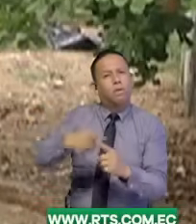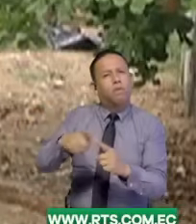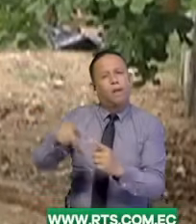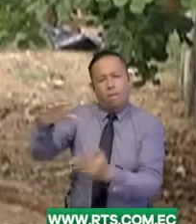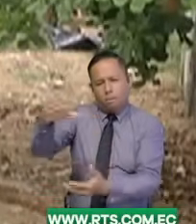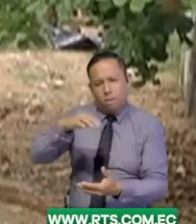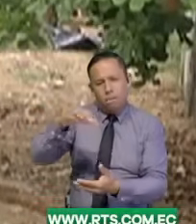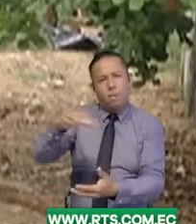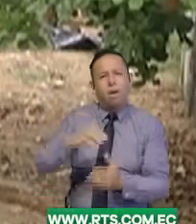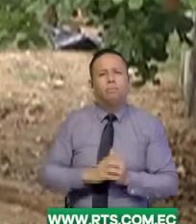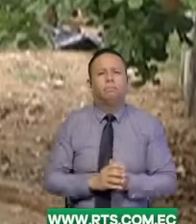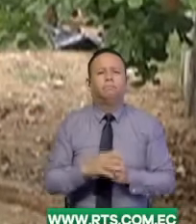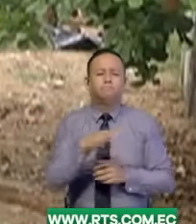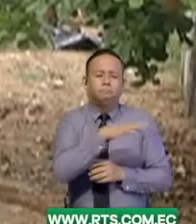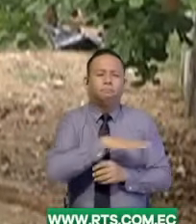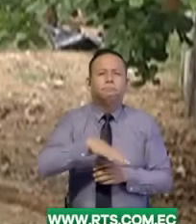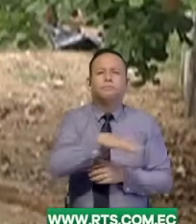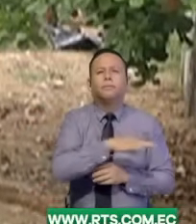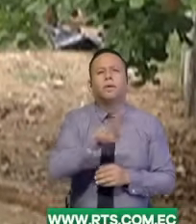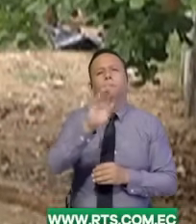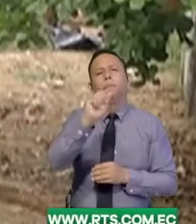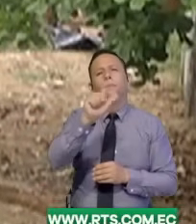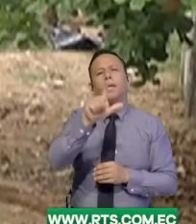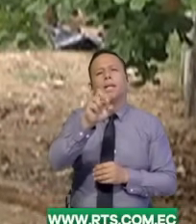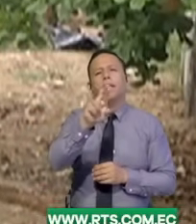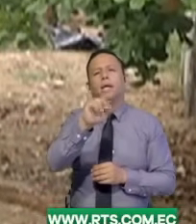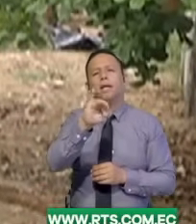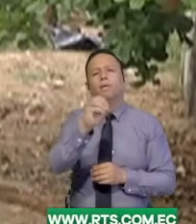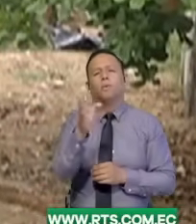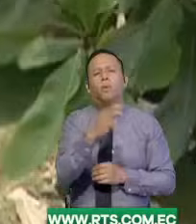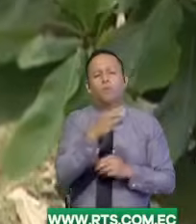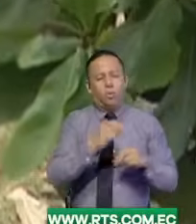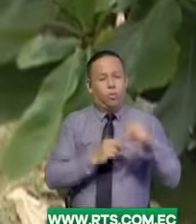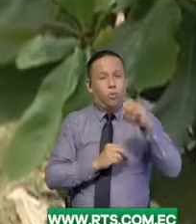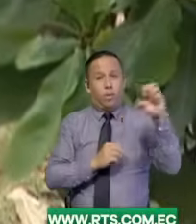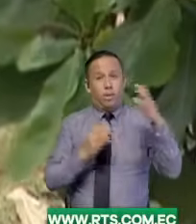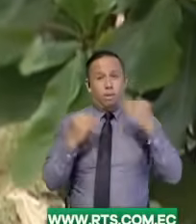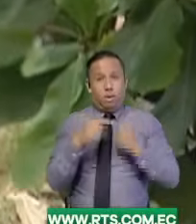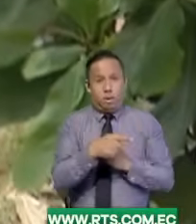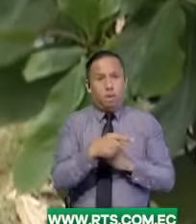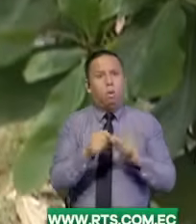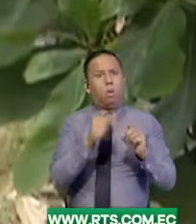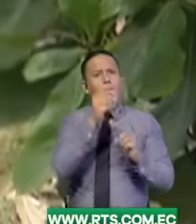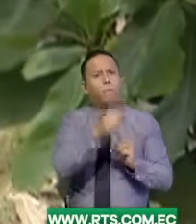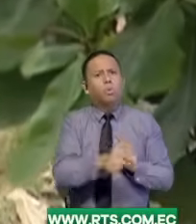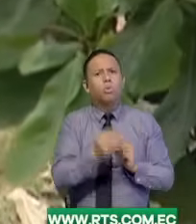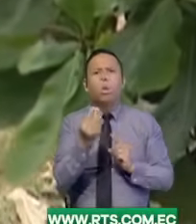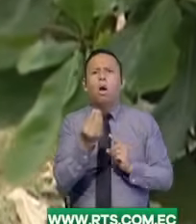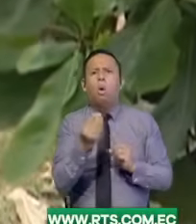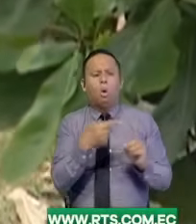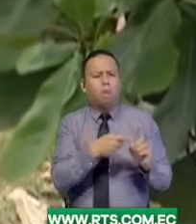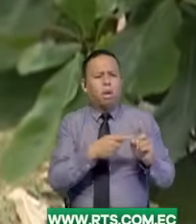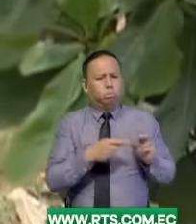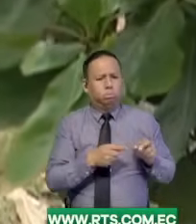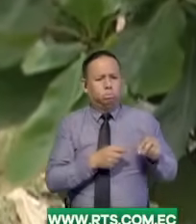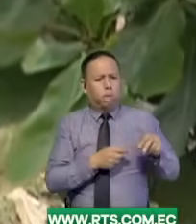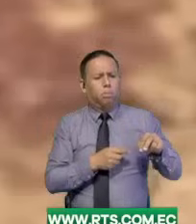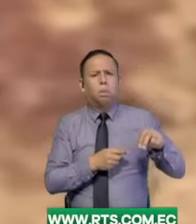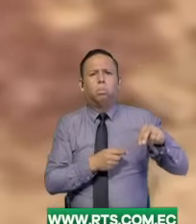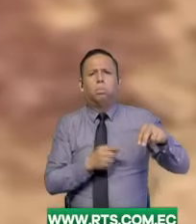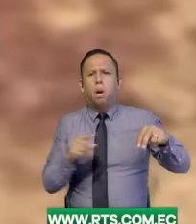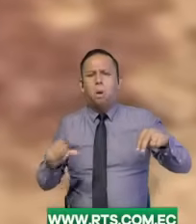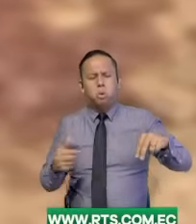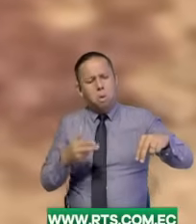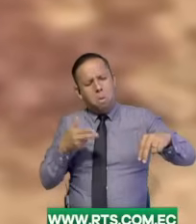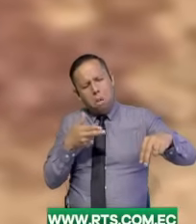Un día cuando la cooperativa Valerio Estacio, al noroeste de Guayaquil, asesinaron de varios disparos a un joven que caminaba por una de estas calles.